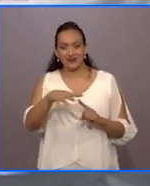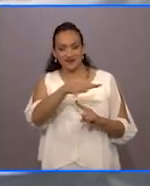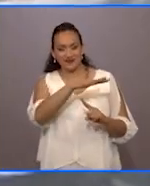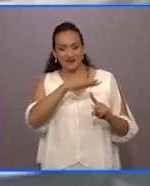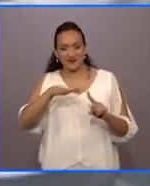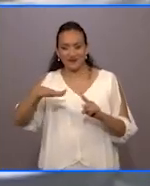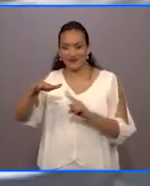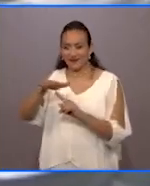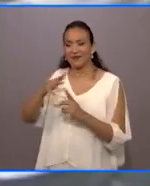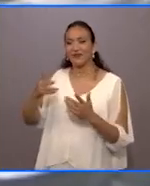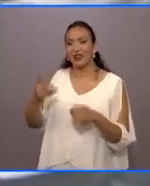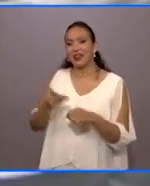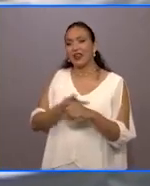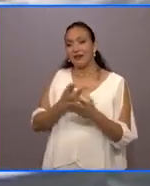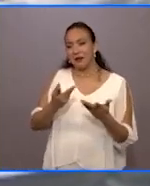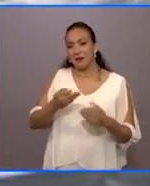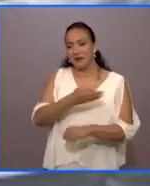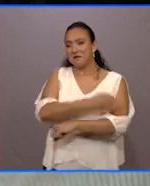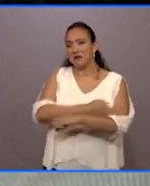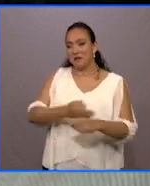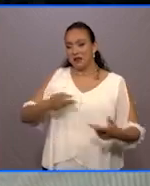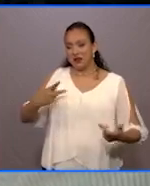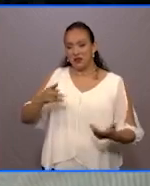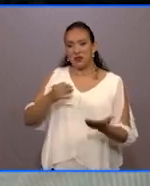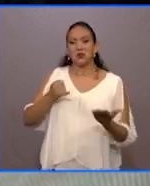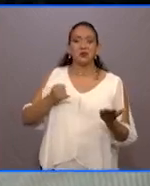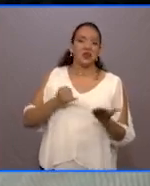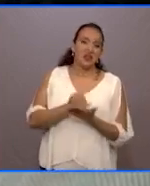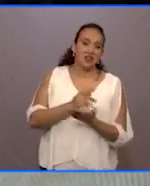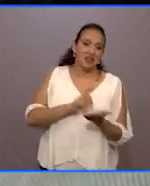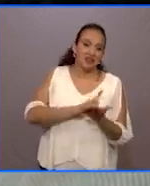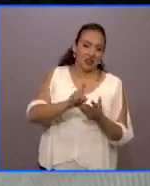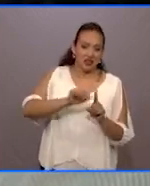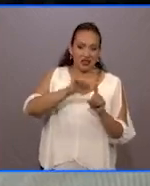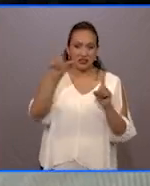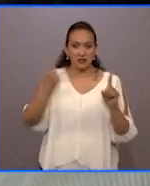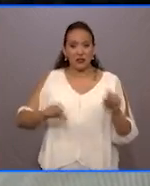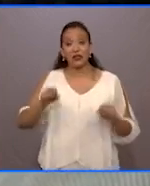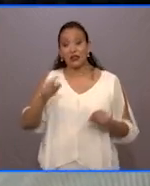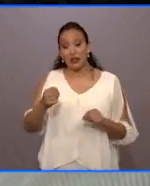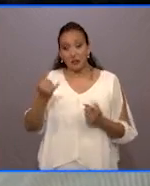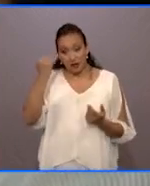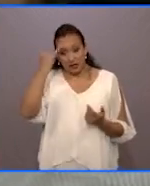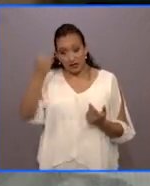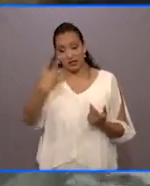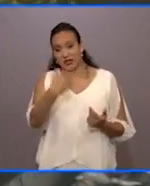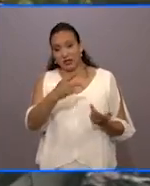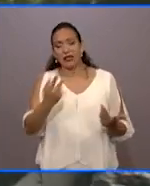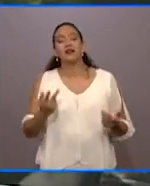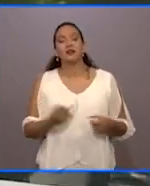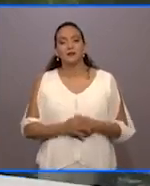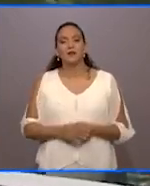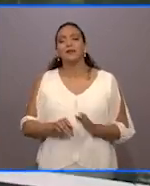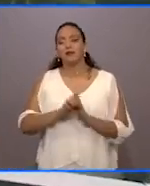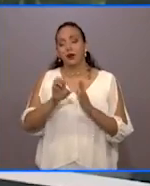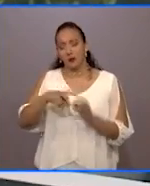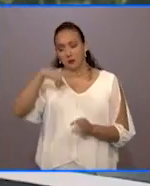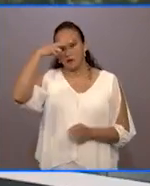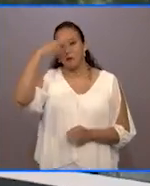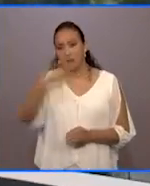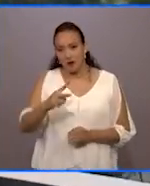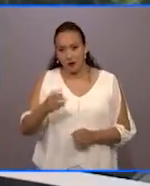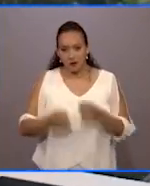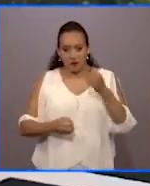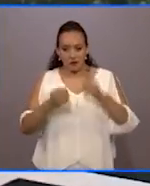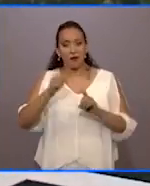lo que se refiere a materia civil y de familia, derechos nacionales, incluida doctrina y jurisprudencia. En el caso de México, la